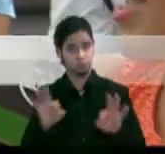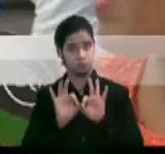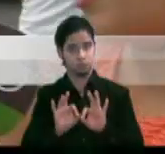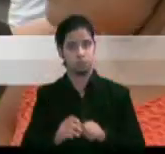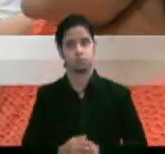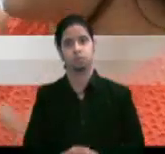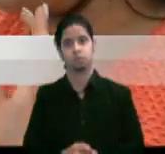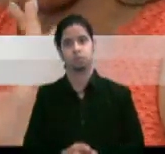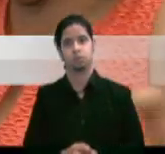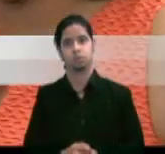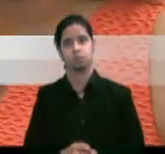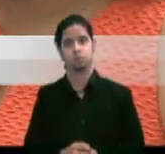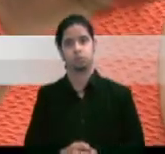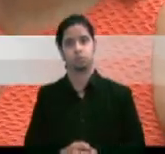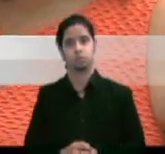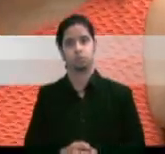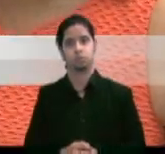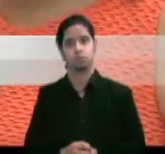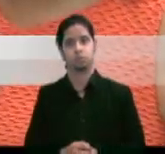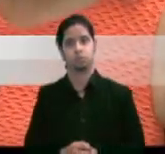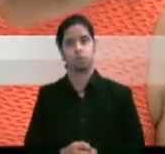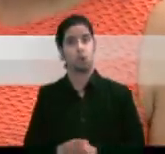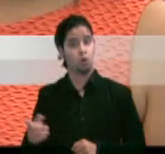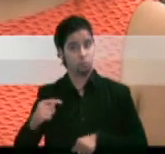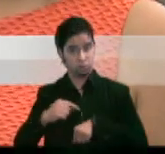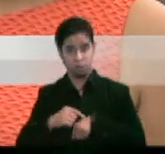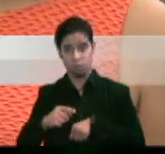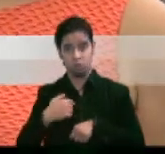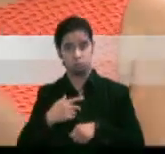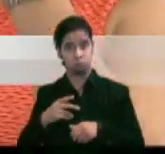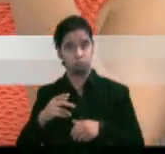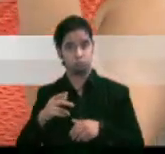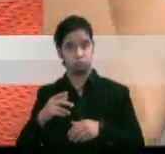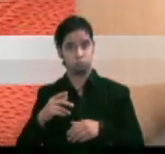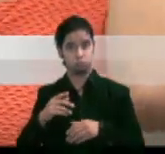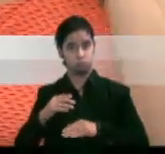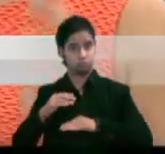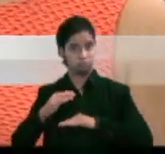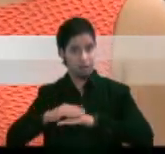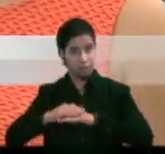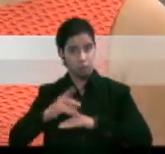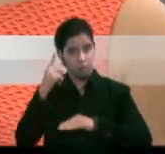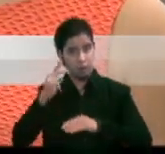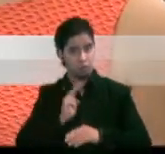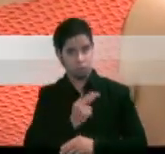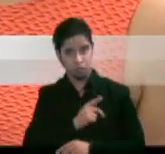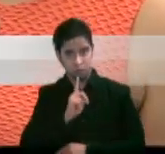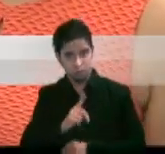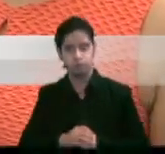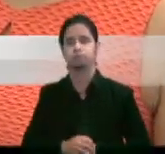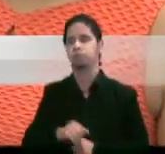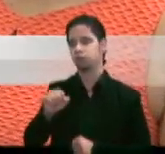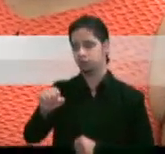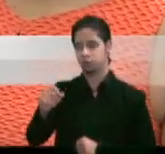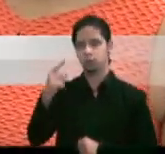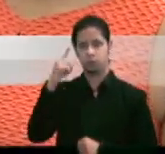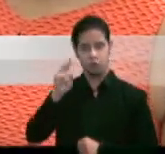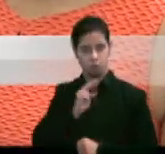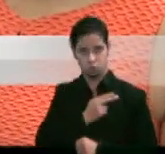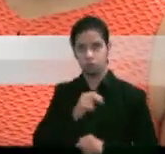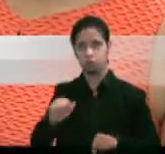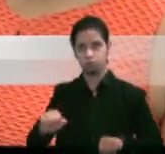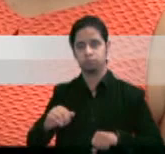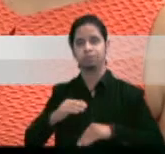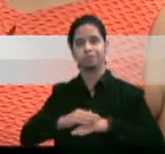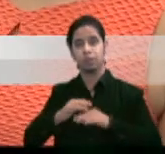solo sistema que nos visite es una temporada activa para nosotros. Es correcto, eso es lo que significaría una temporada fuerte para nosotros. Por lo tanto, hay